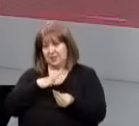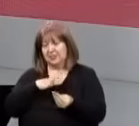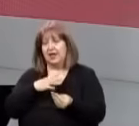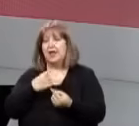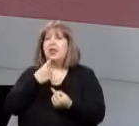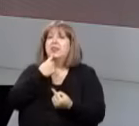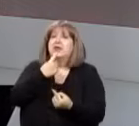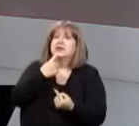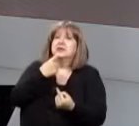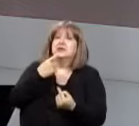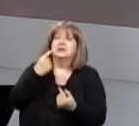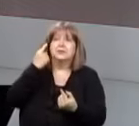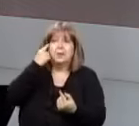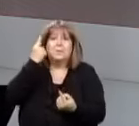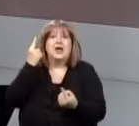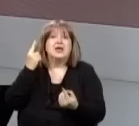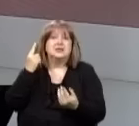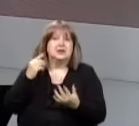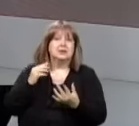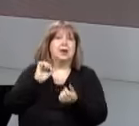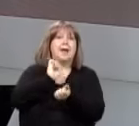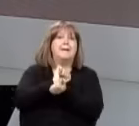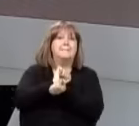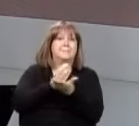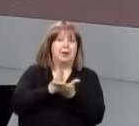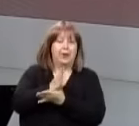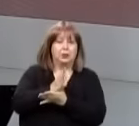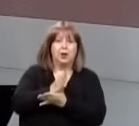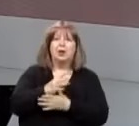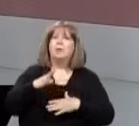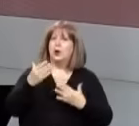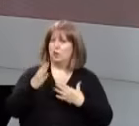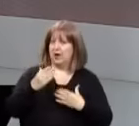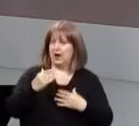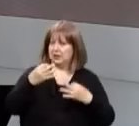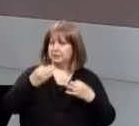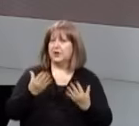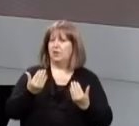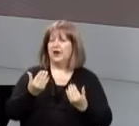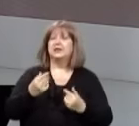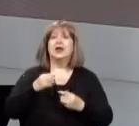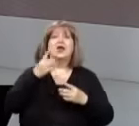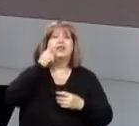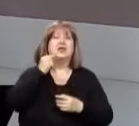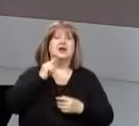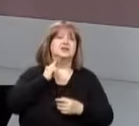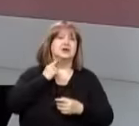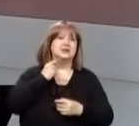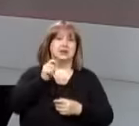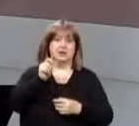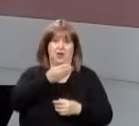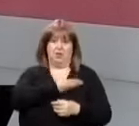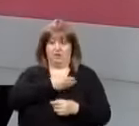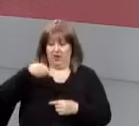por las calificaciones se estima que va a ser perpetua, pero recién el 13 de febrero se va a conocer finalmente la decisión de los jueces. Claro, que